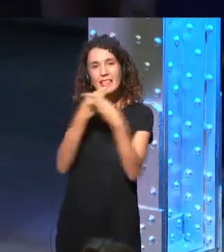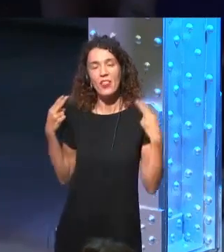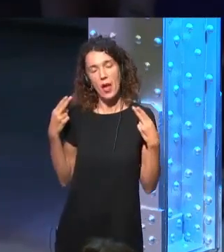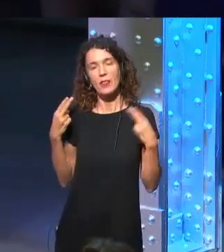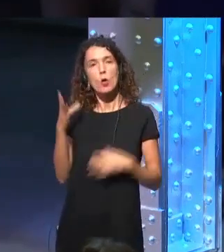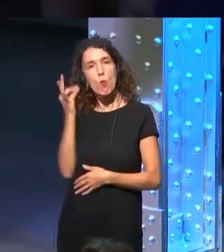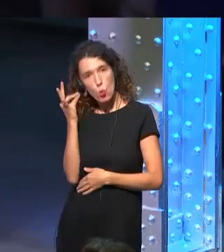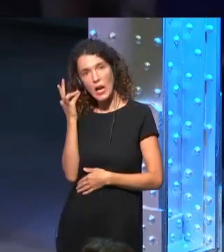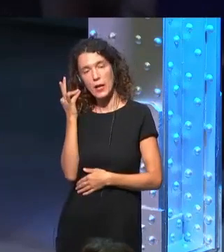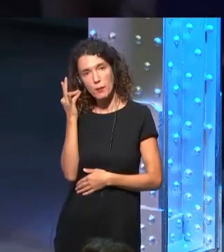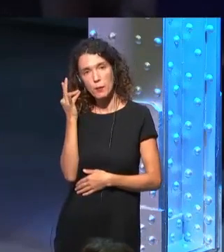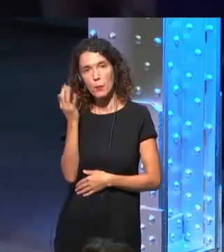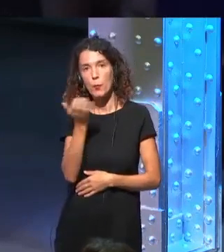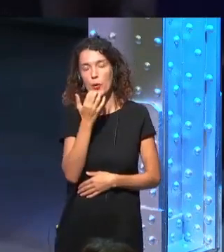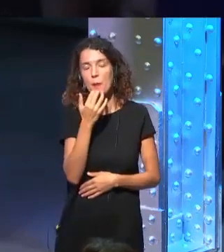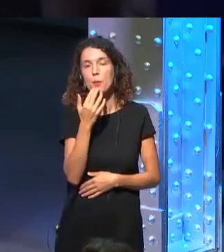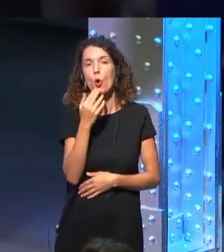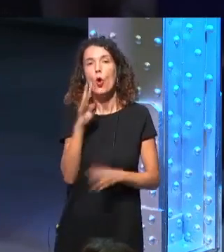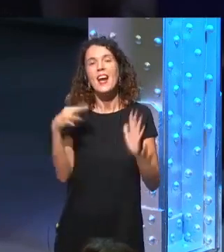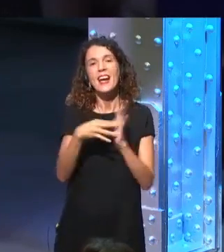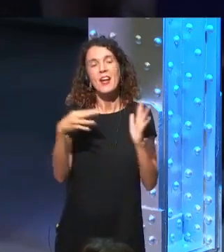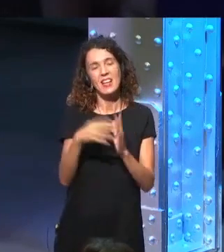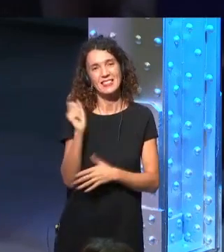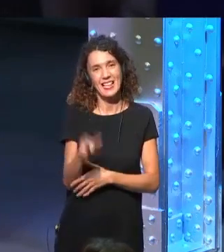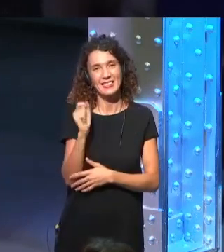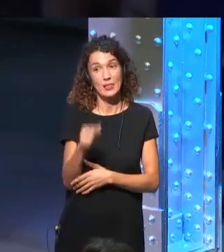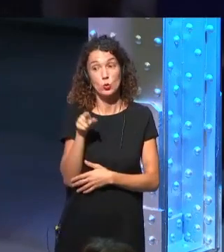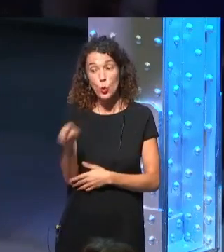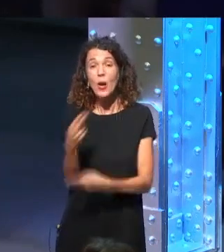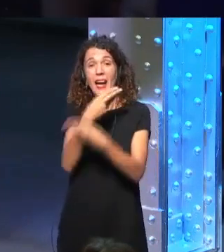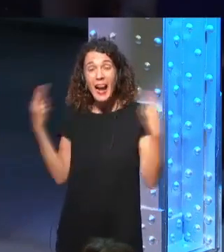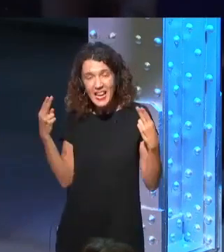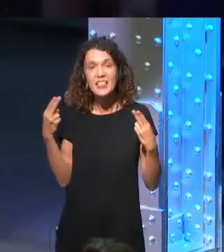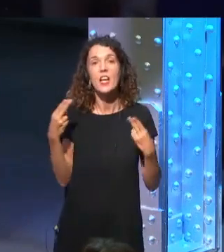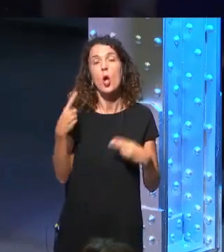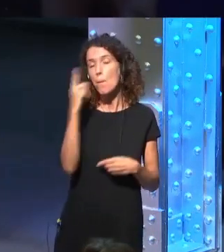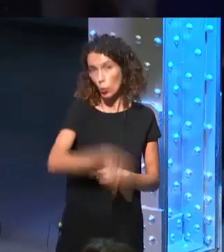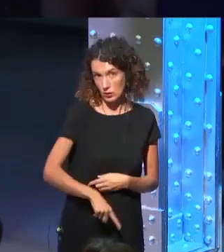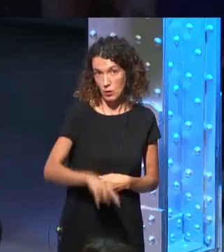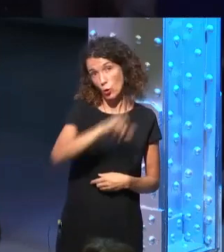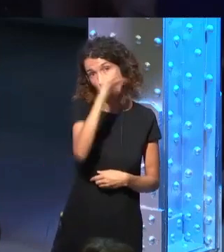mujer. Es un refrán muy habitual: cállate, zorra.